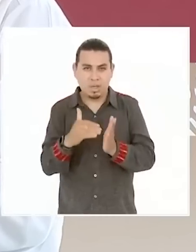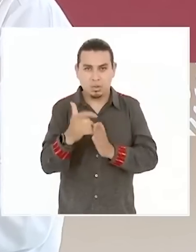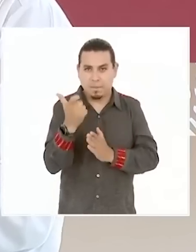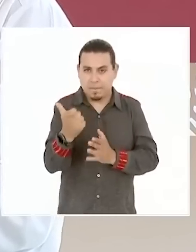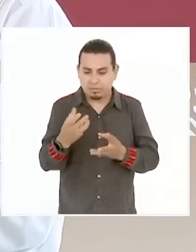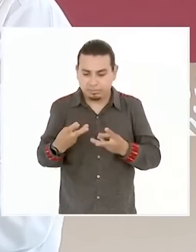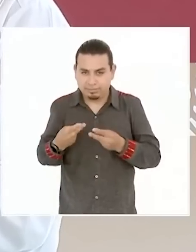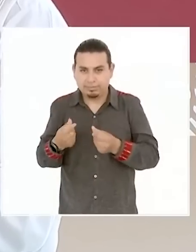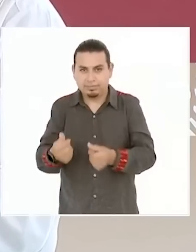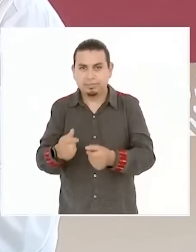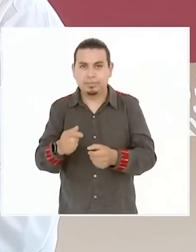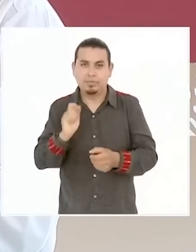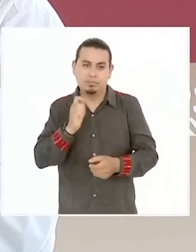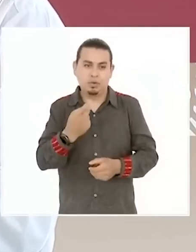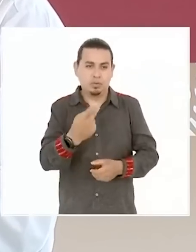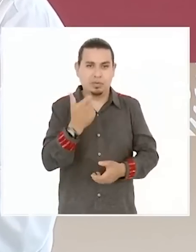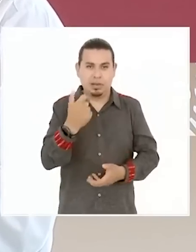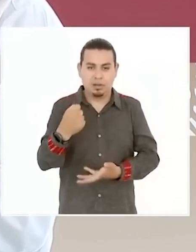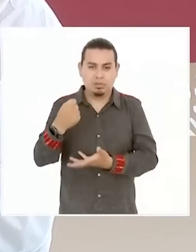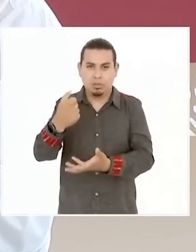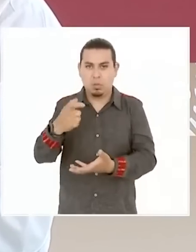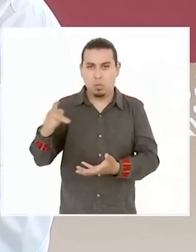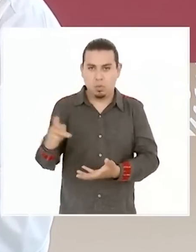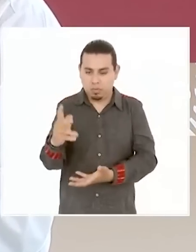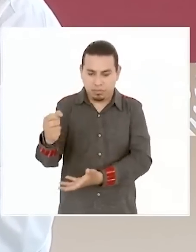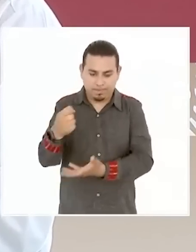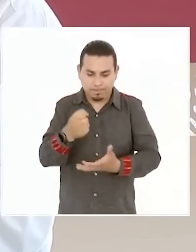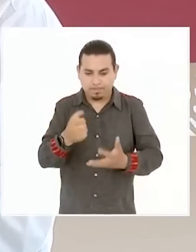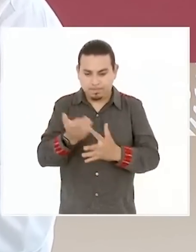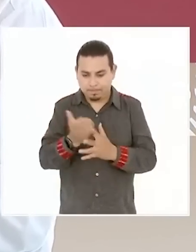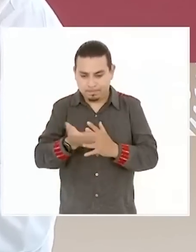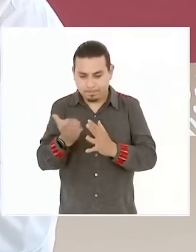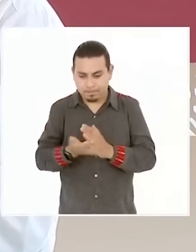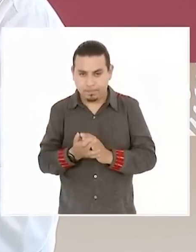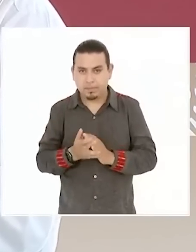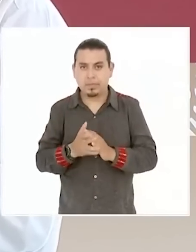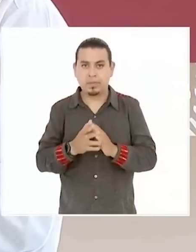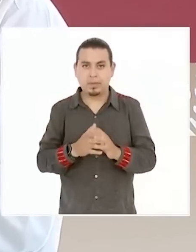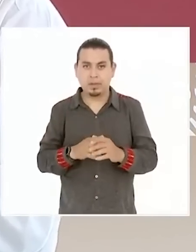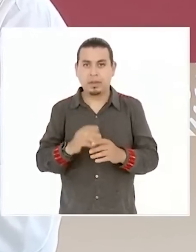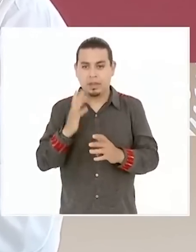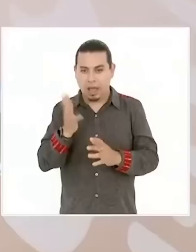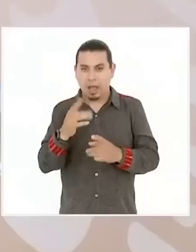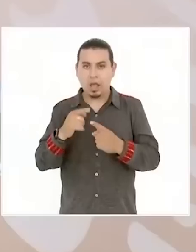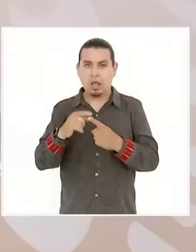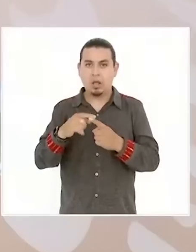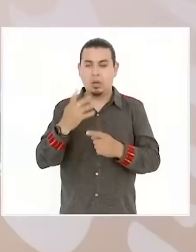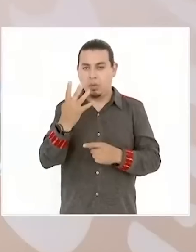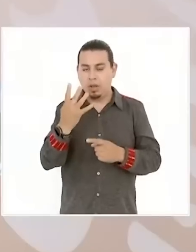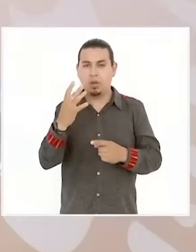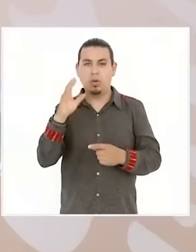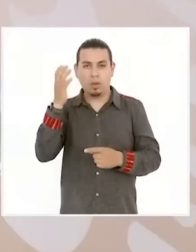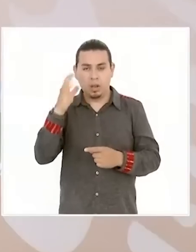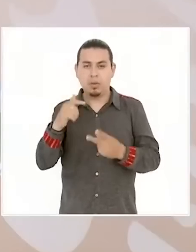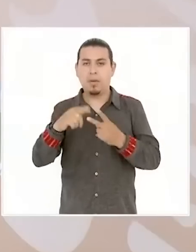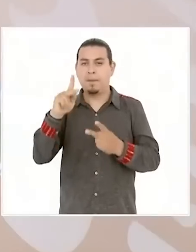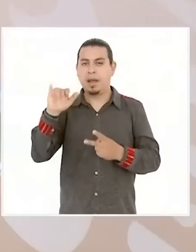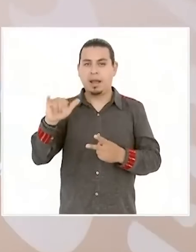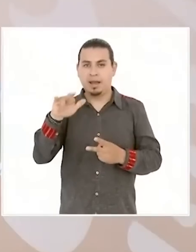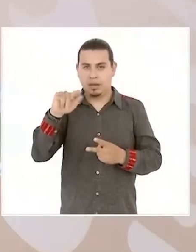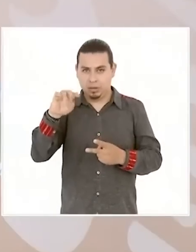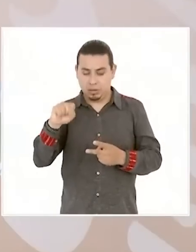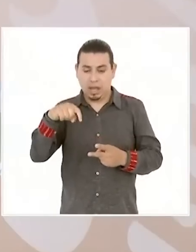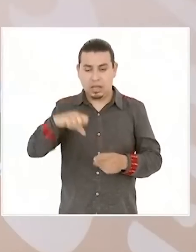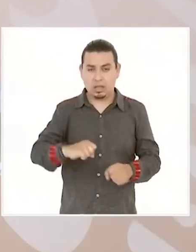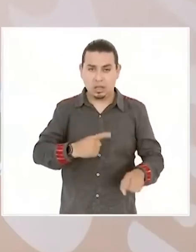de pesos de inversión pública. A la fecha se han concluido 4 en Coatzacoalcos y Pajaritos. Aquí en Salina